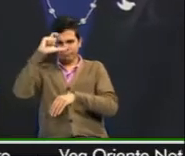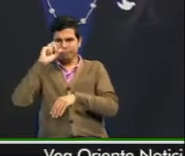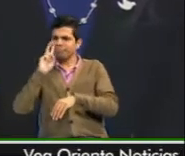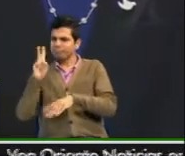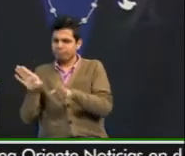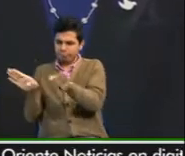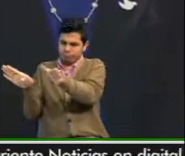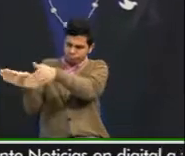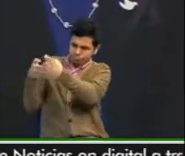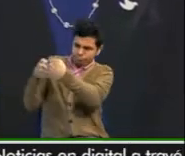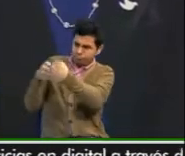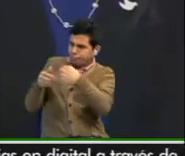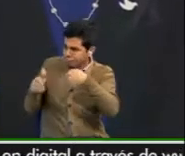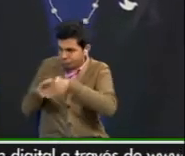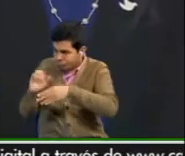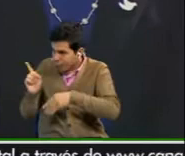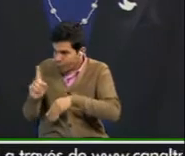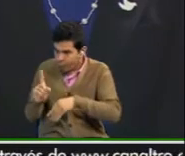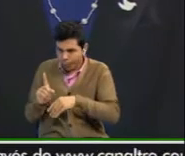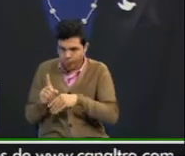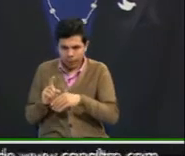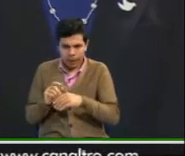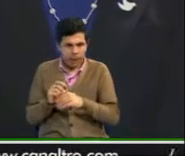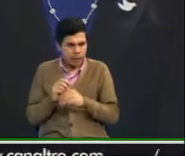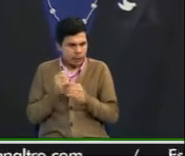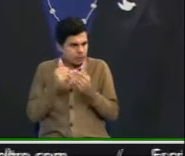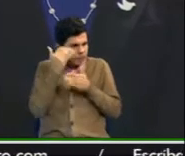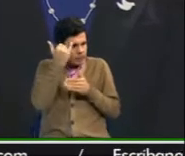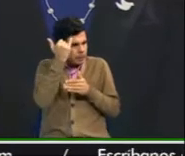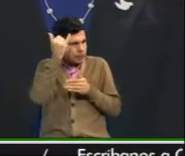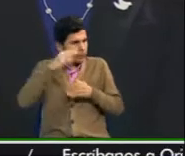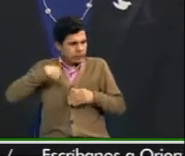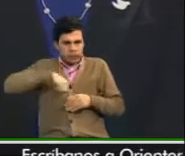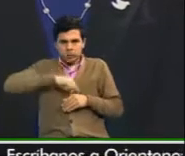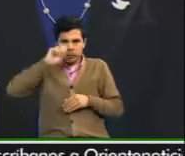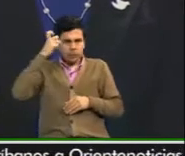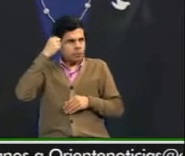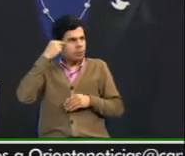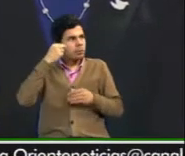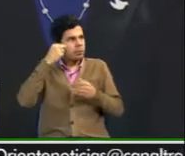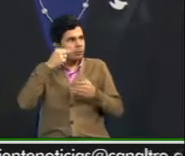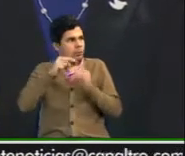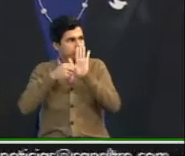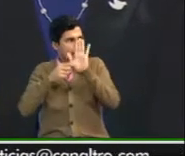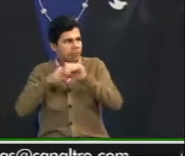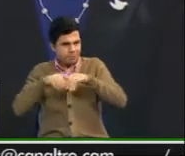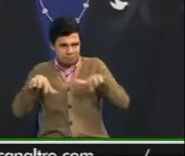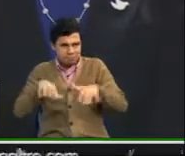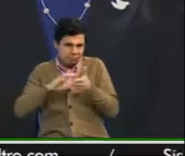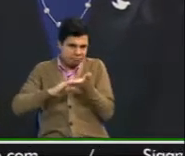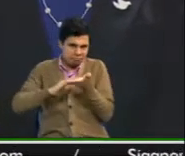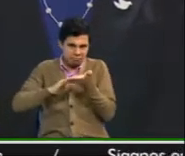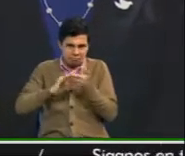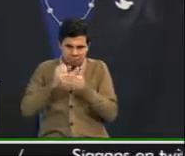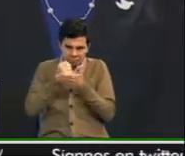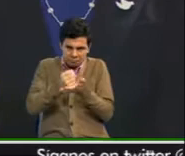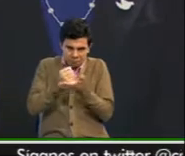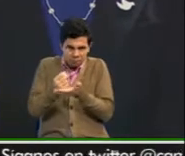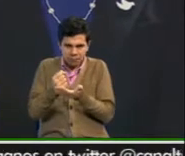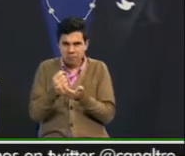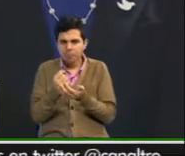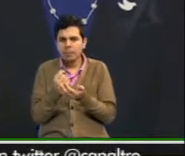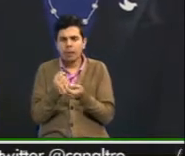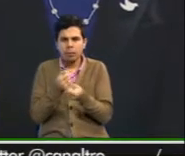tomamos las medidas necesarias para apoyar y proteger a nuestros compatriotas las cuales no voy a